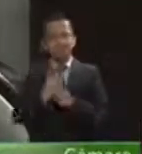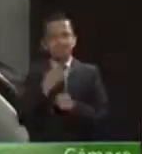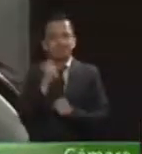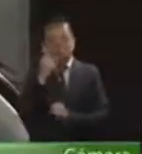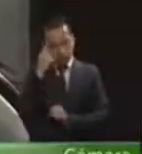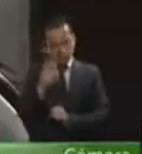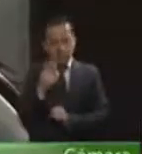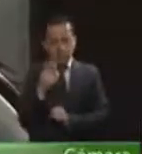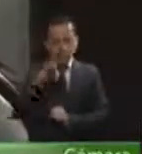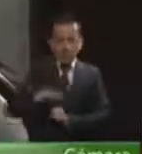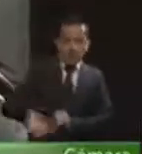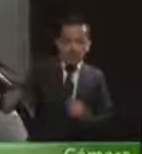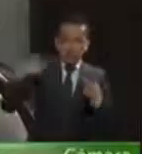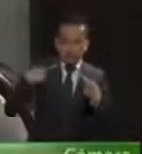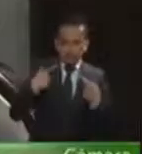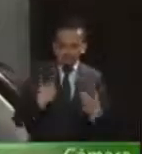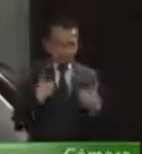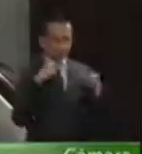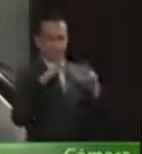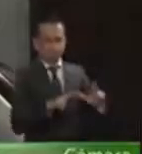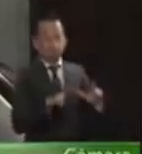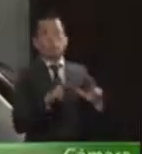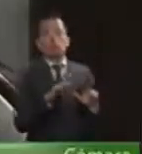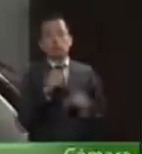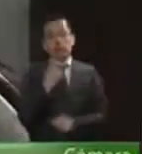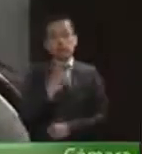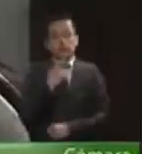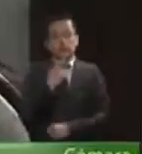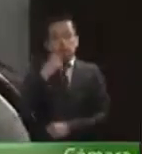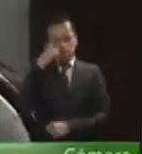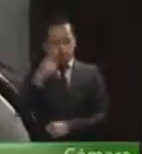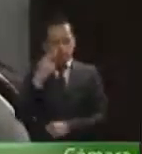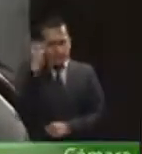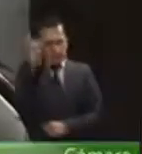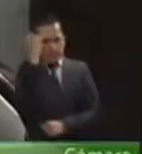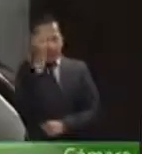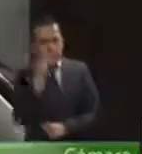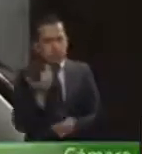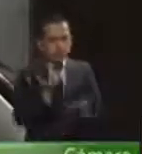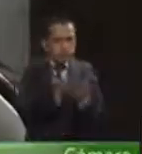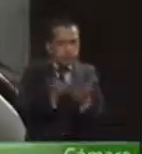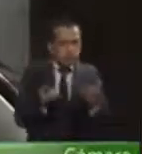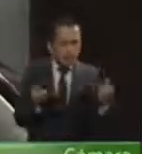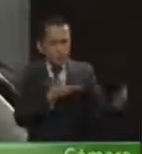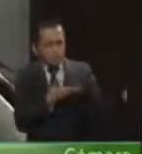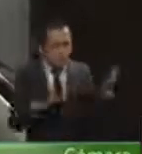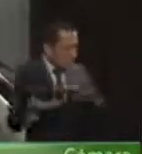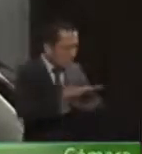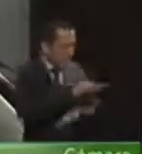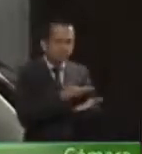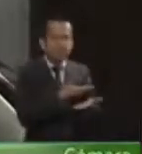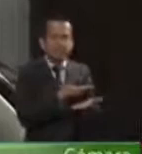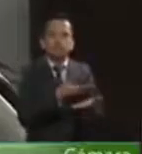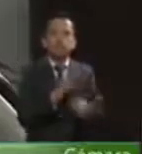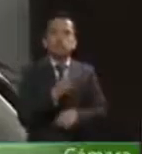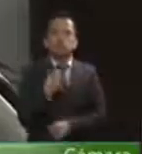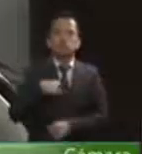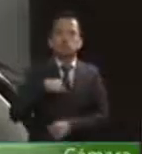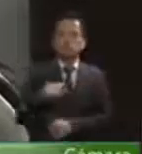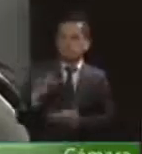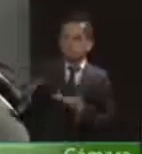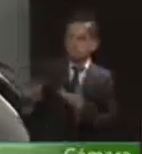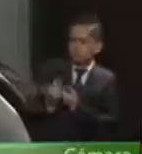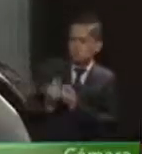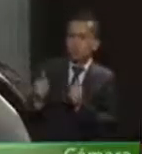que eso implica mantener espacios abiertos para el intercambio de iniciativas y propuestas, recibimos a un grupo importante de la